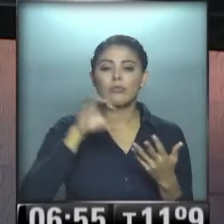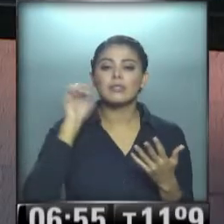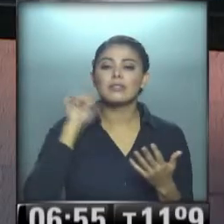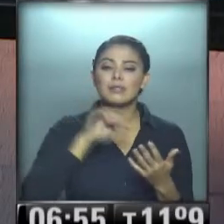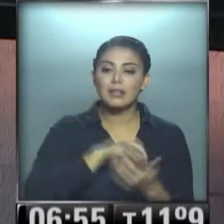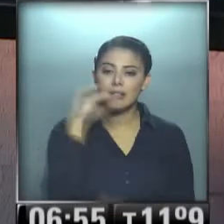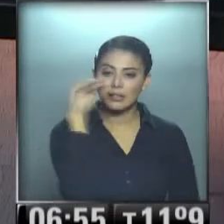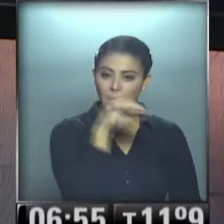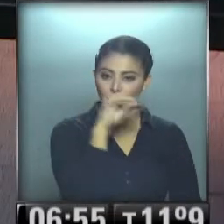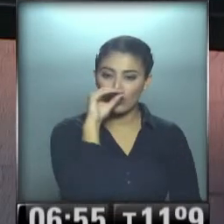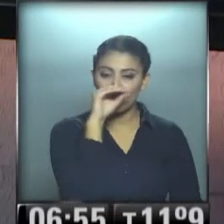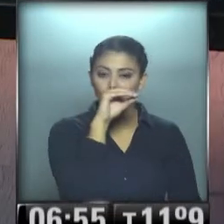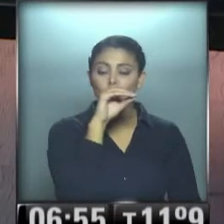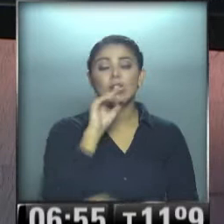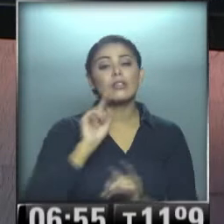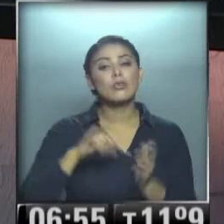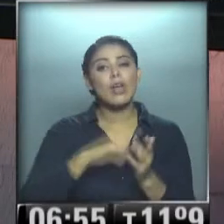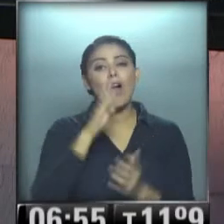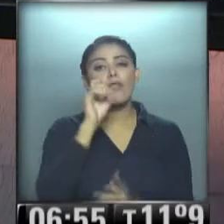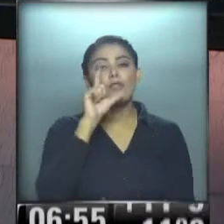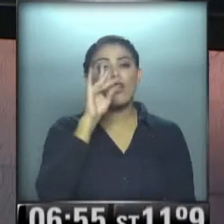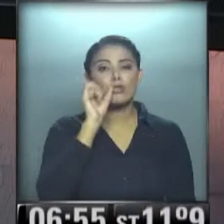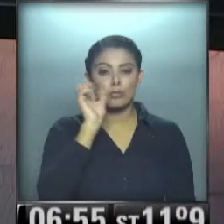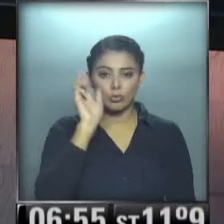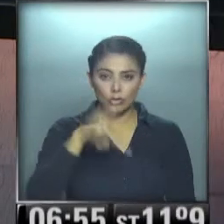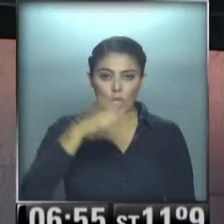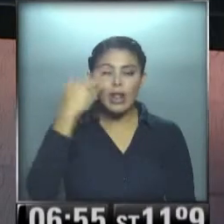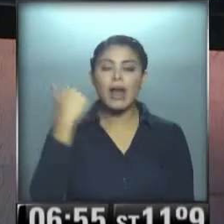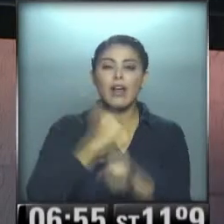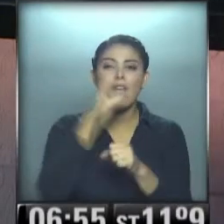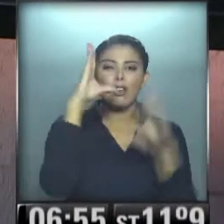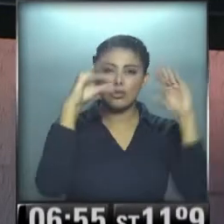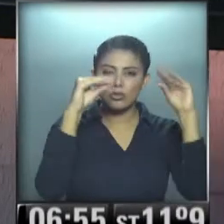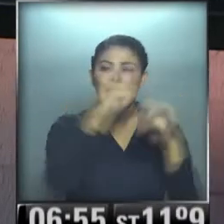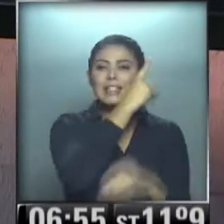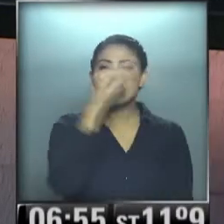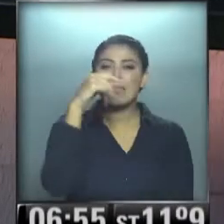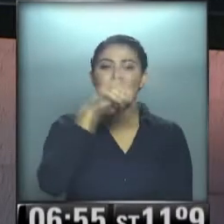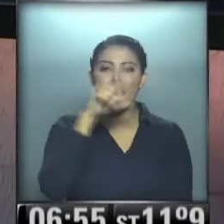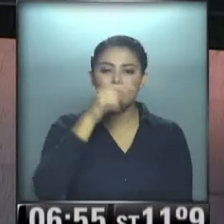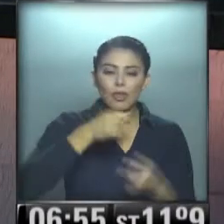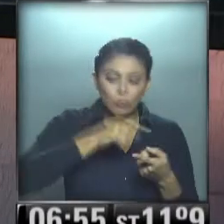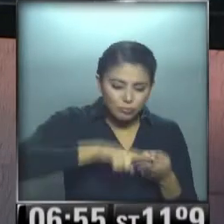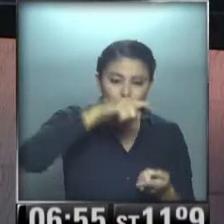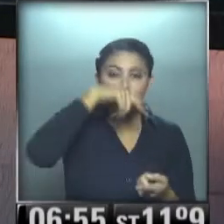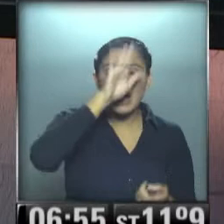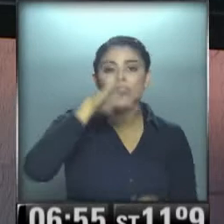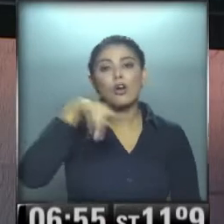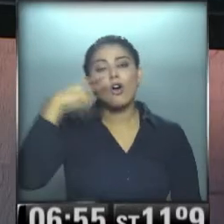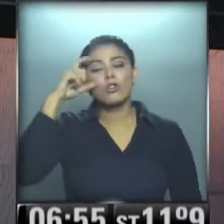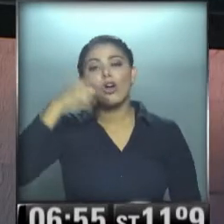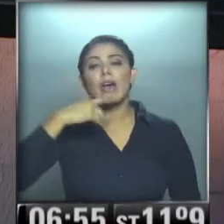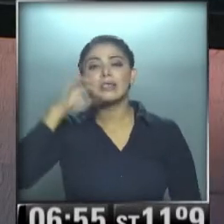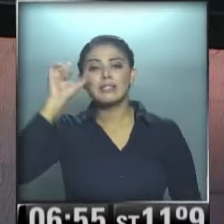Para destacar, en el Bolsón hasta anoche habían llovido más de 100 milímetros. En Esquel habíamos superado los 50 milímetros,